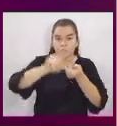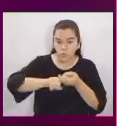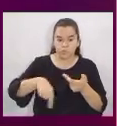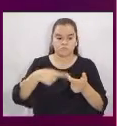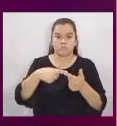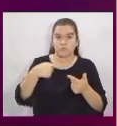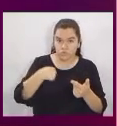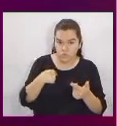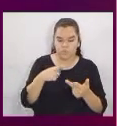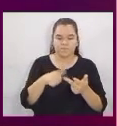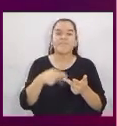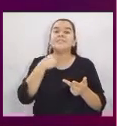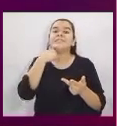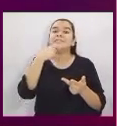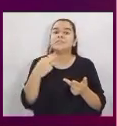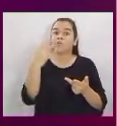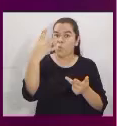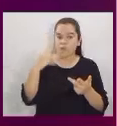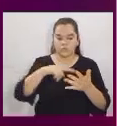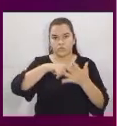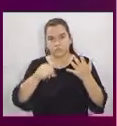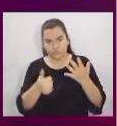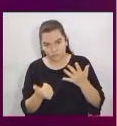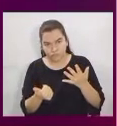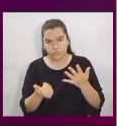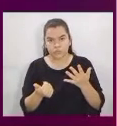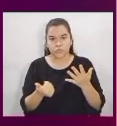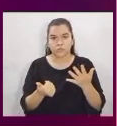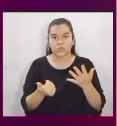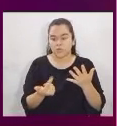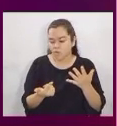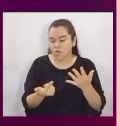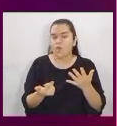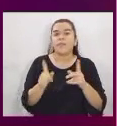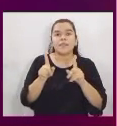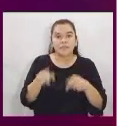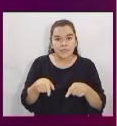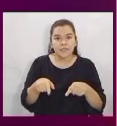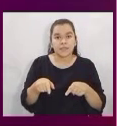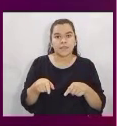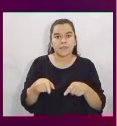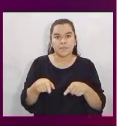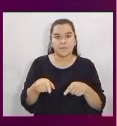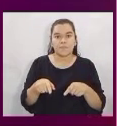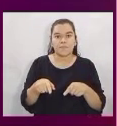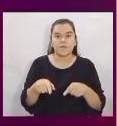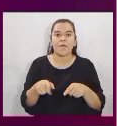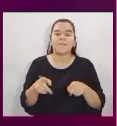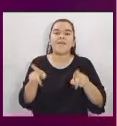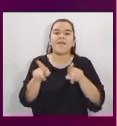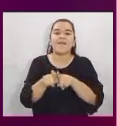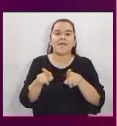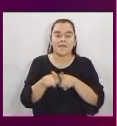con mi marido, yo, mis cuatro hijos y los